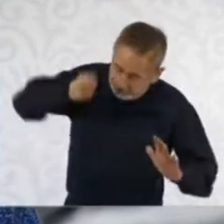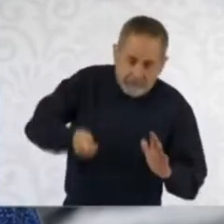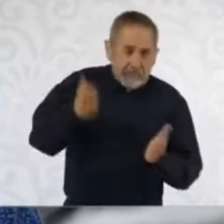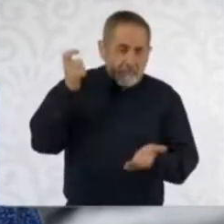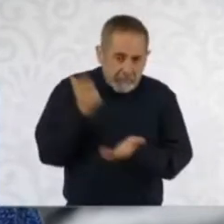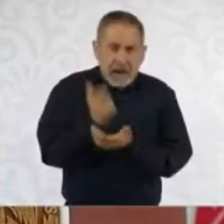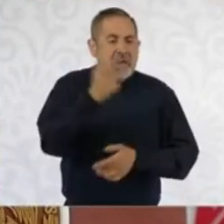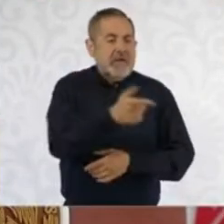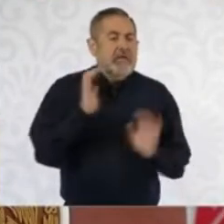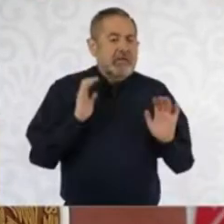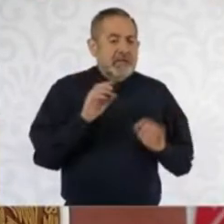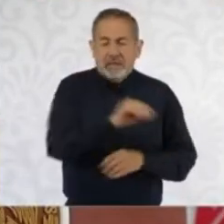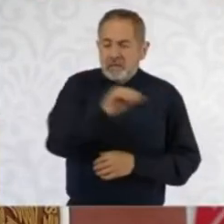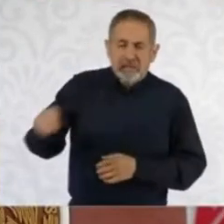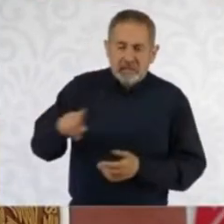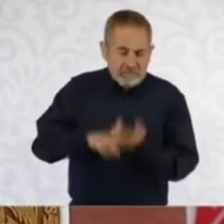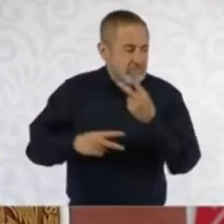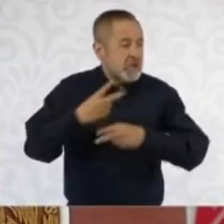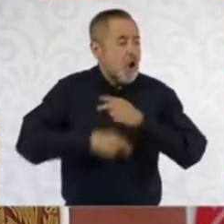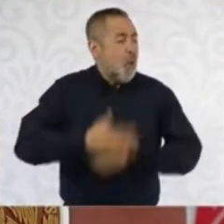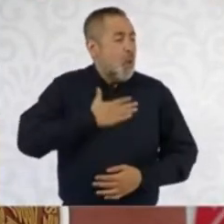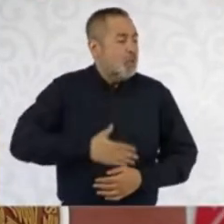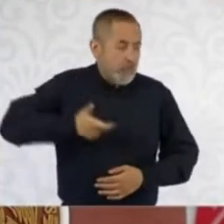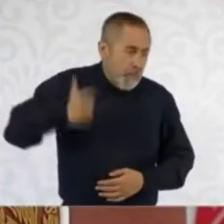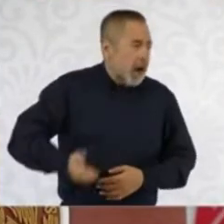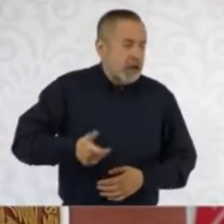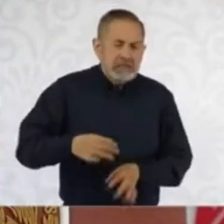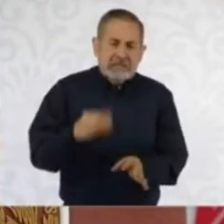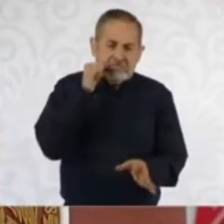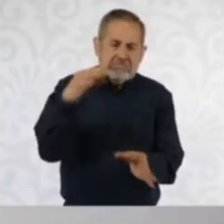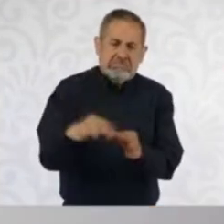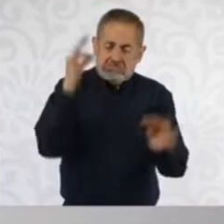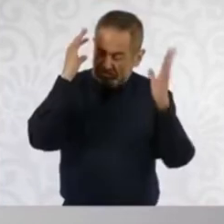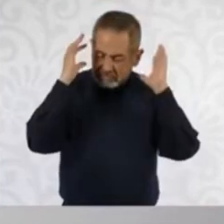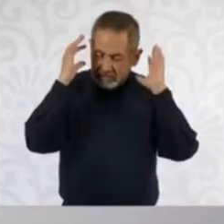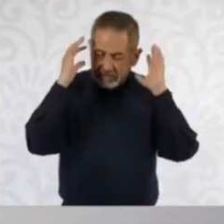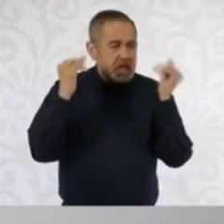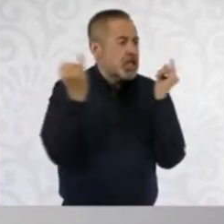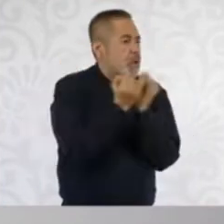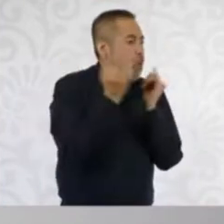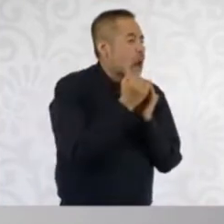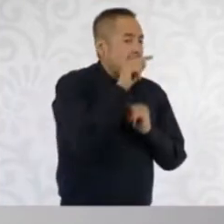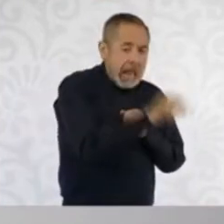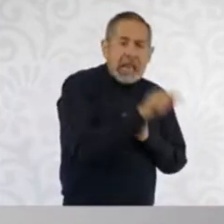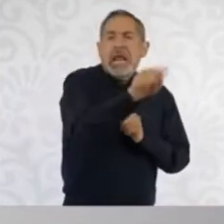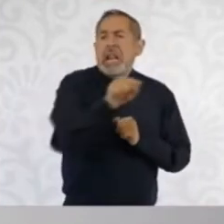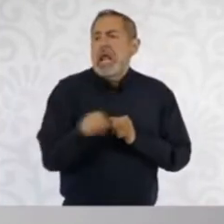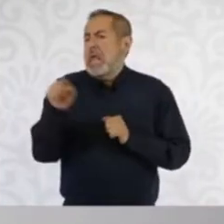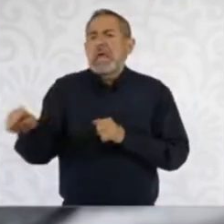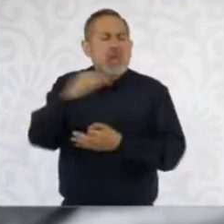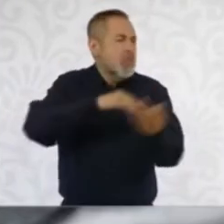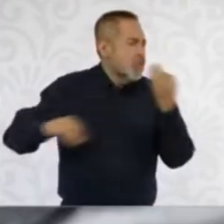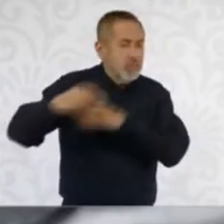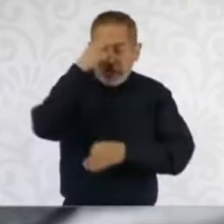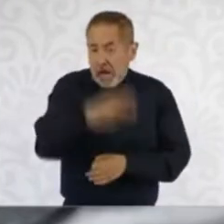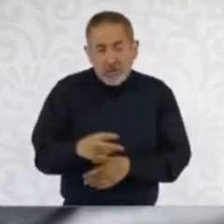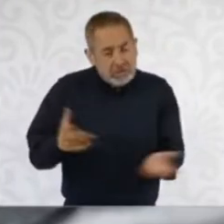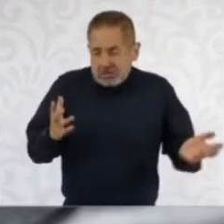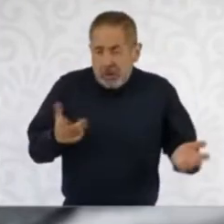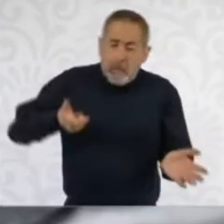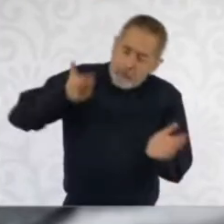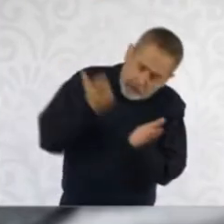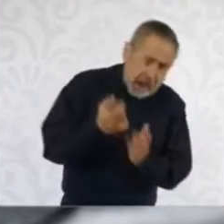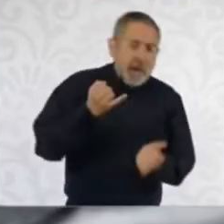la justicia, pero siempre llega. Entonces, él, como cualquier ciudadano mexicano o mexicana, pues tiene que pagar sus